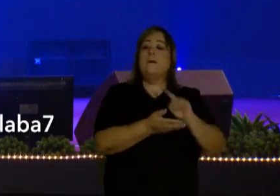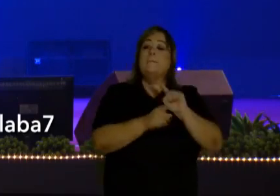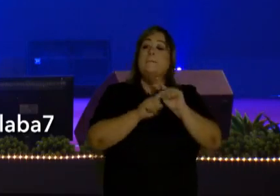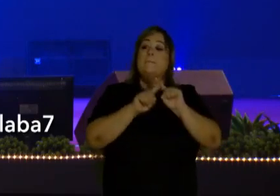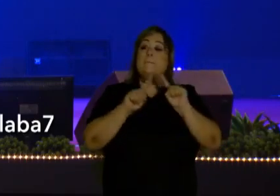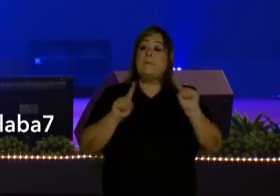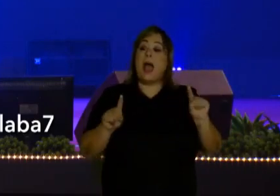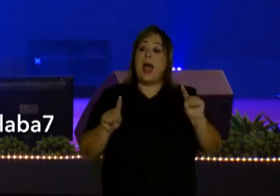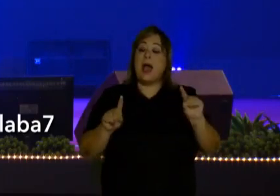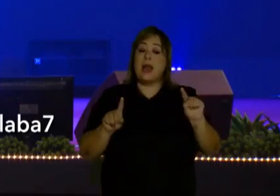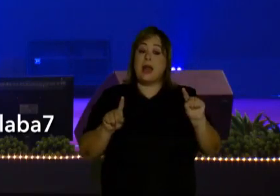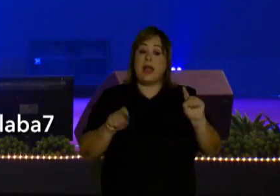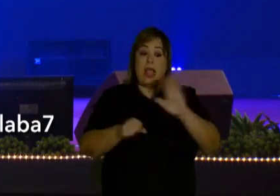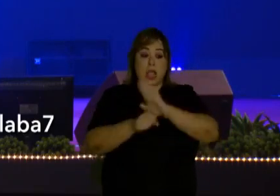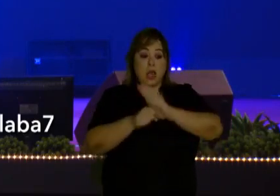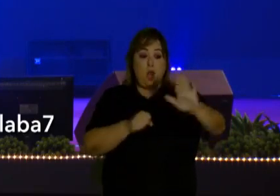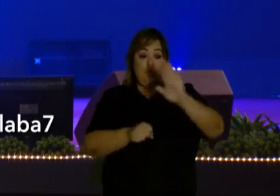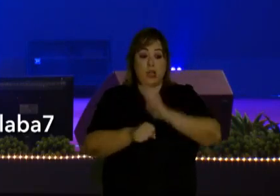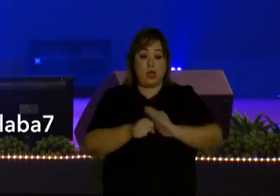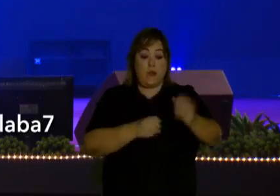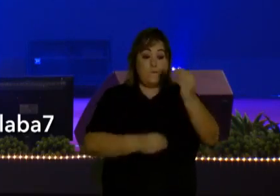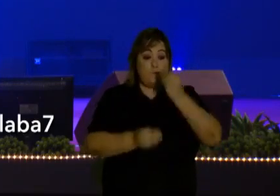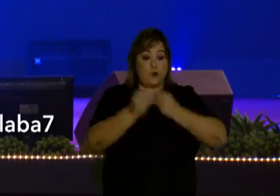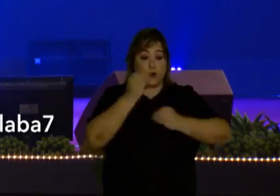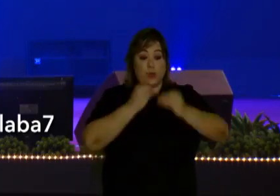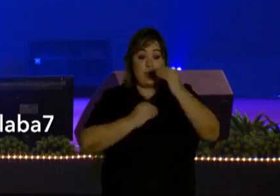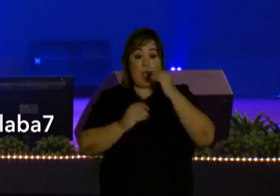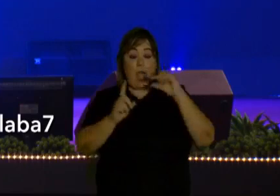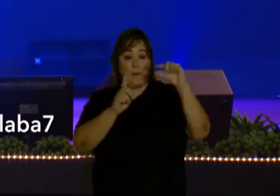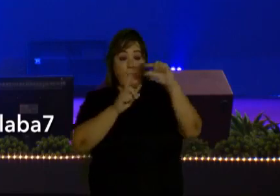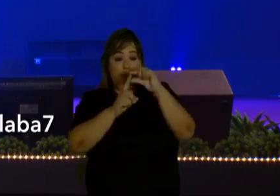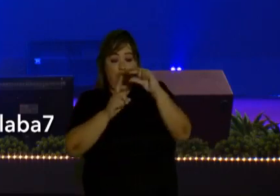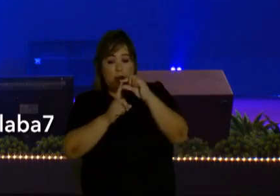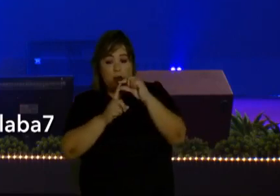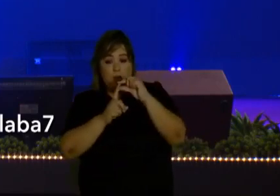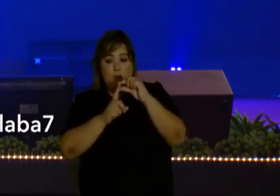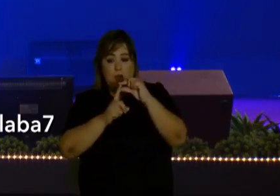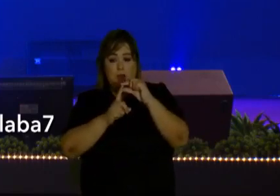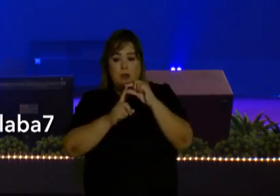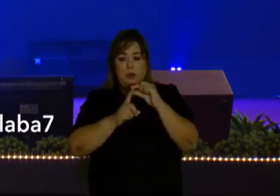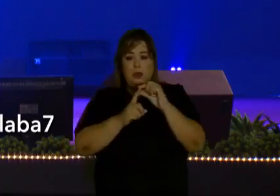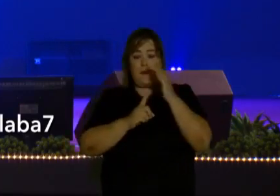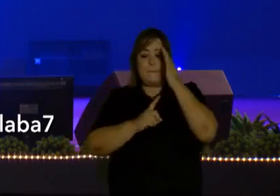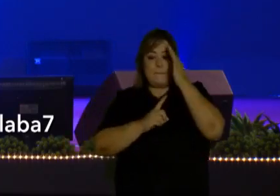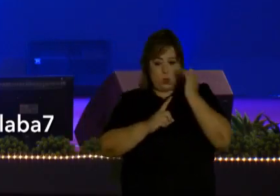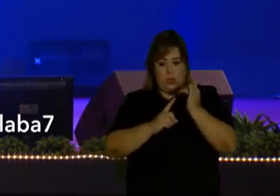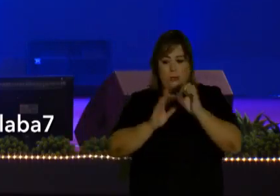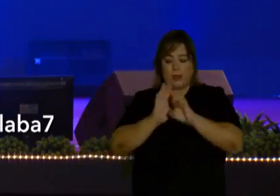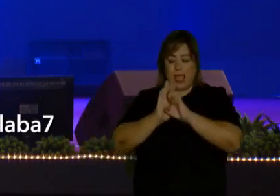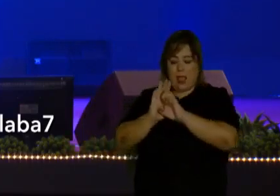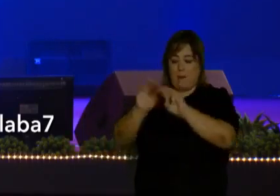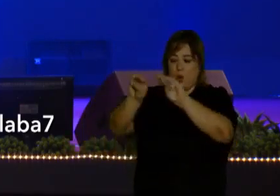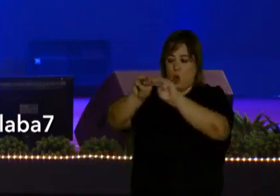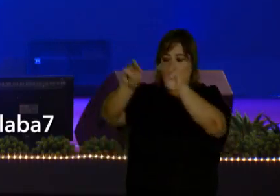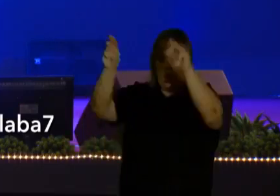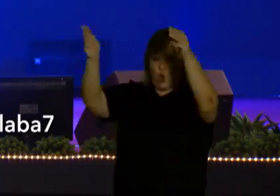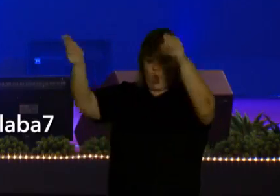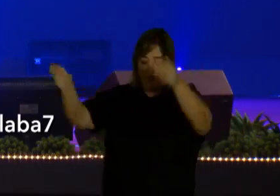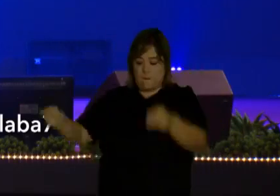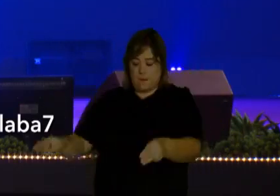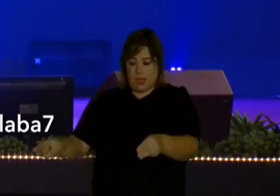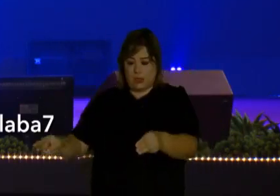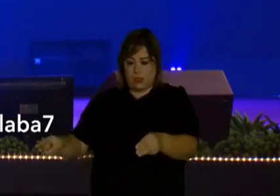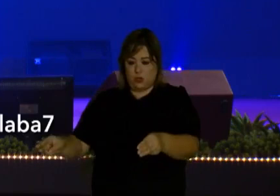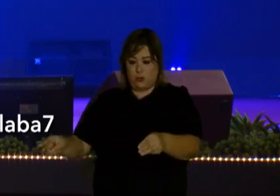es tipología de pan. El pan es tipología de palabra. El detalle es que se sirve una mesa y todo el mundo tiene acceso, porque no